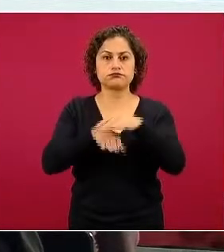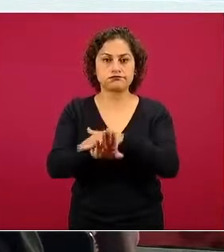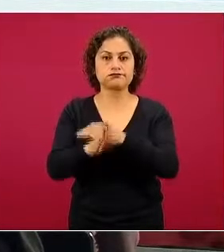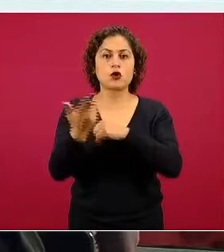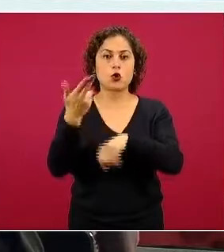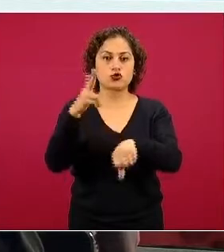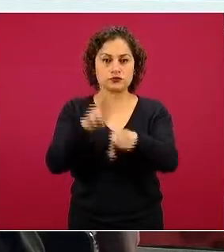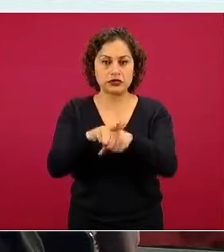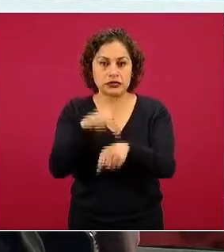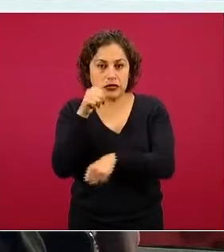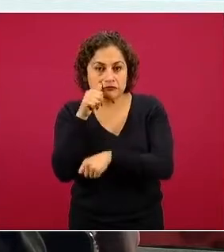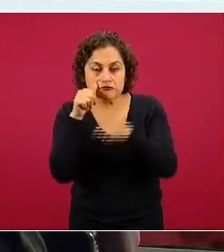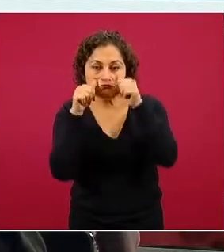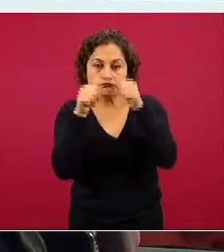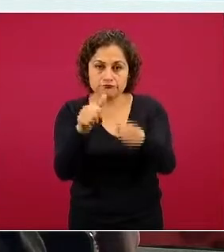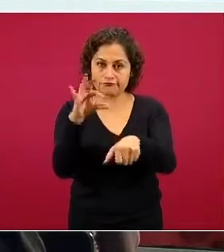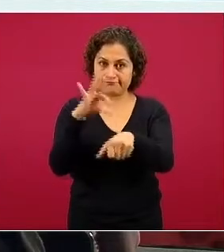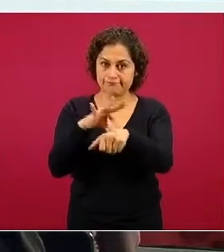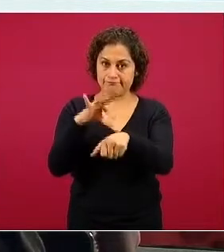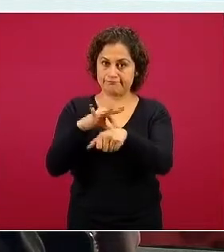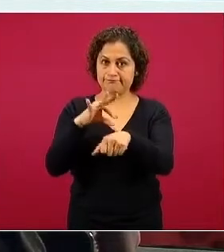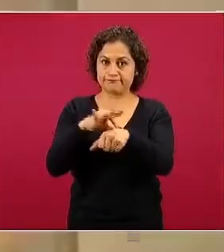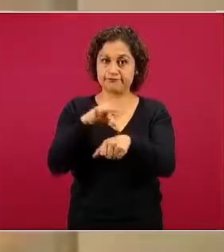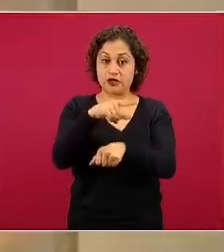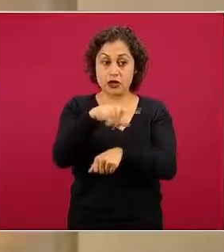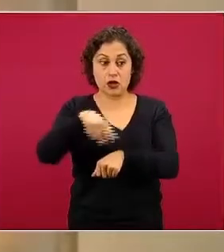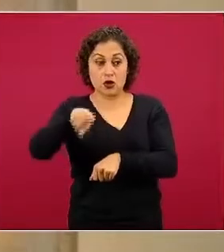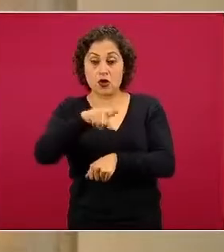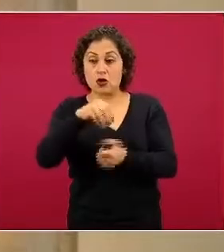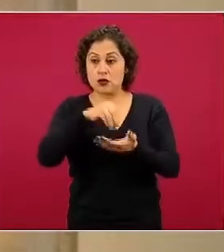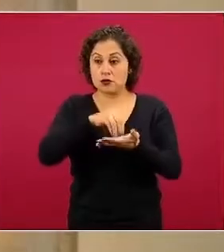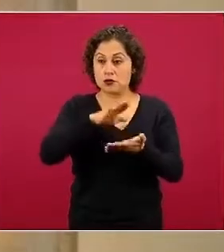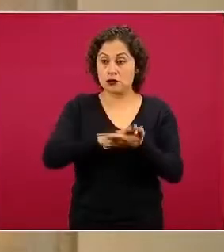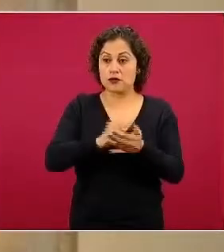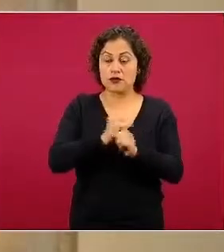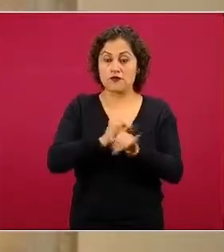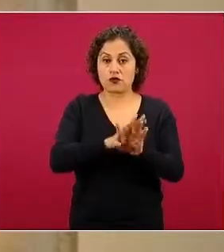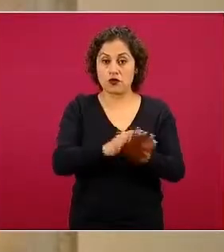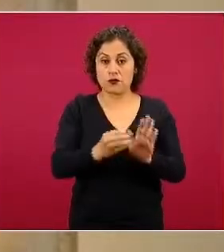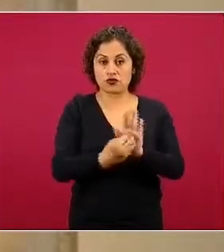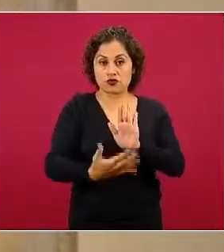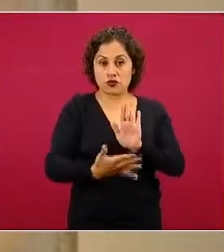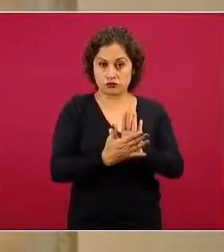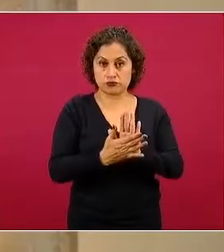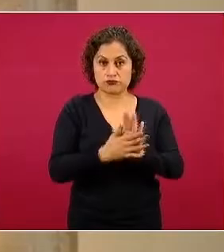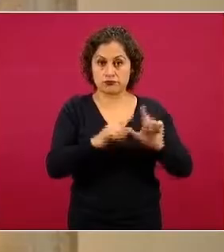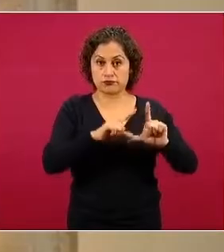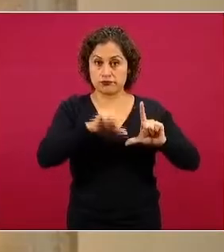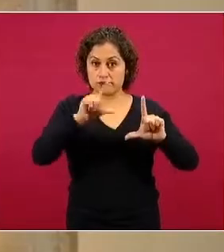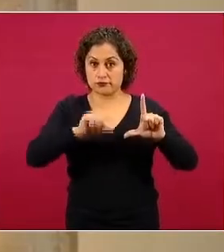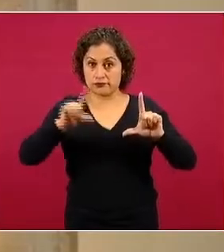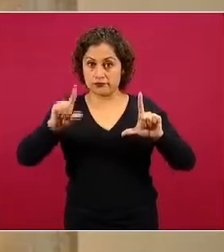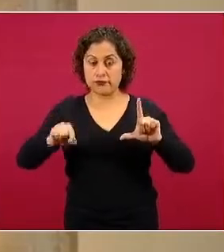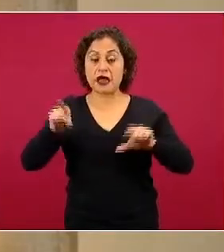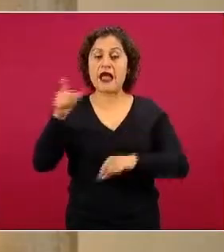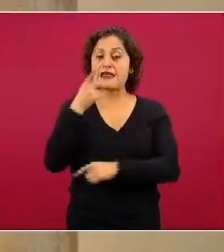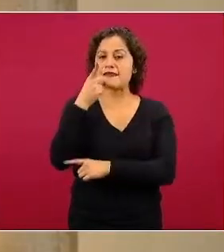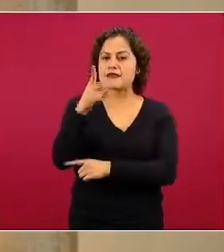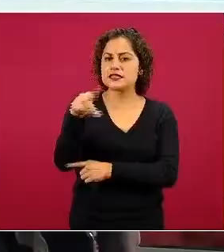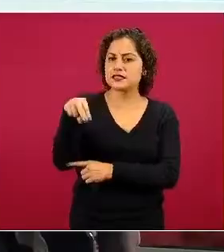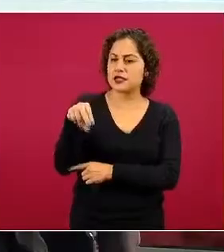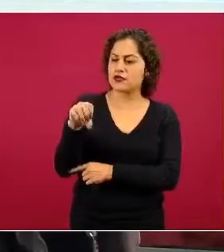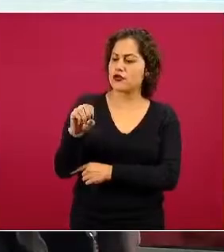se registra su actividad en el Sistema Nacional de Vigilancia Epidemiológica. ¿Por qué dice notificadas? Porque